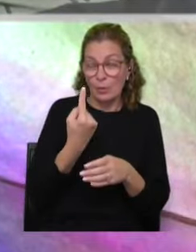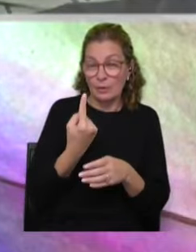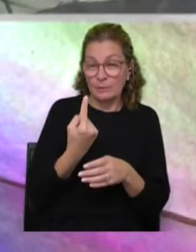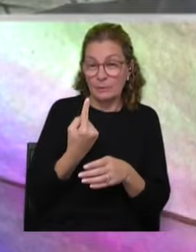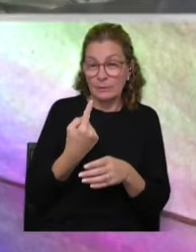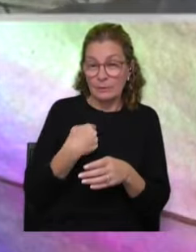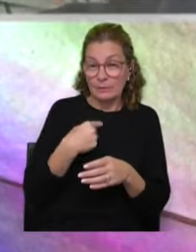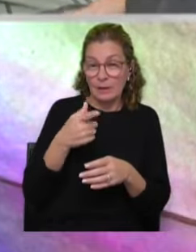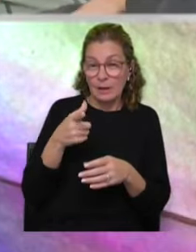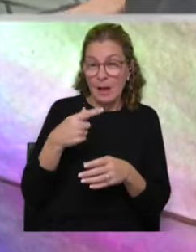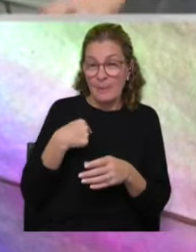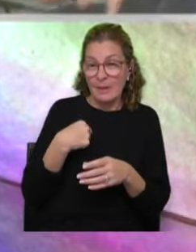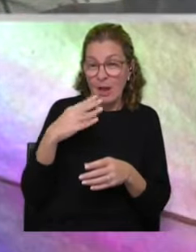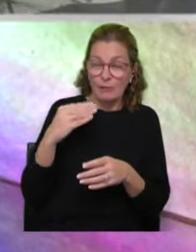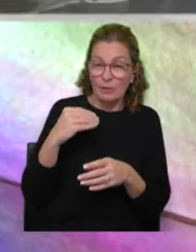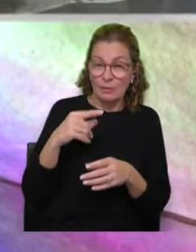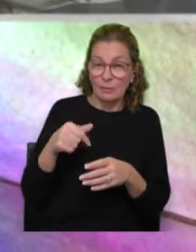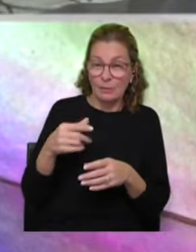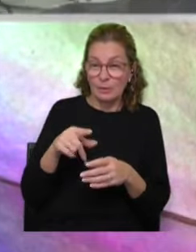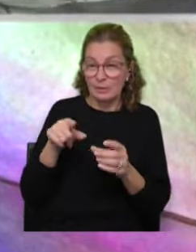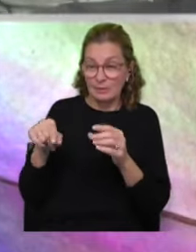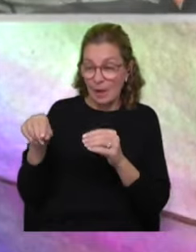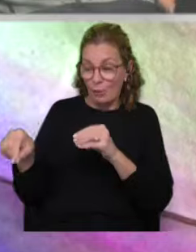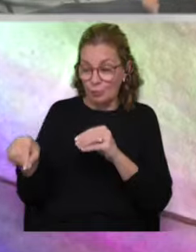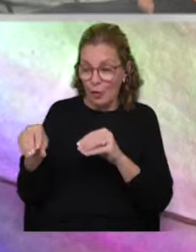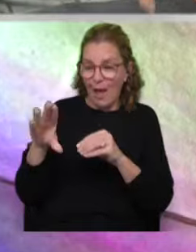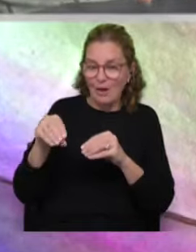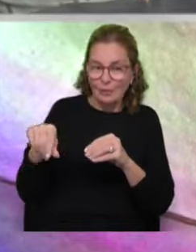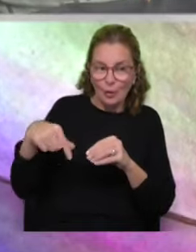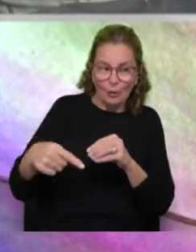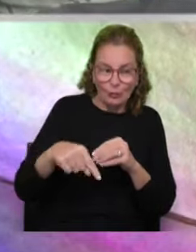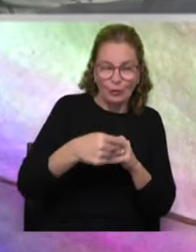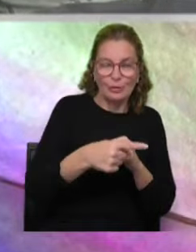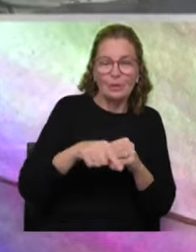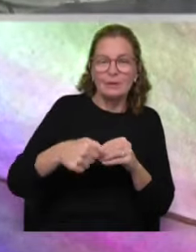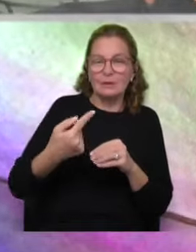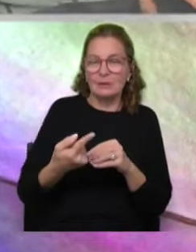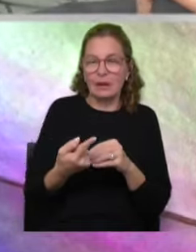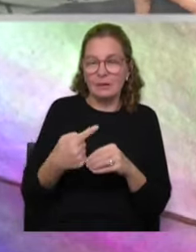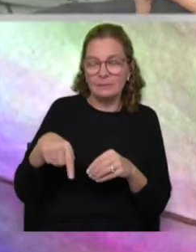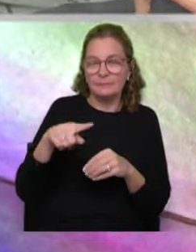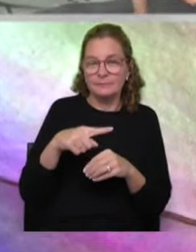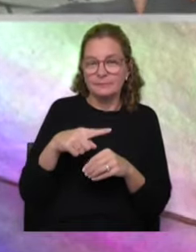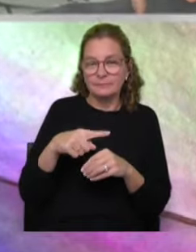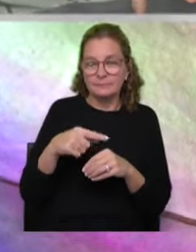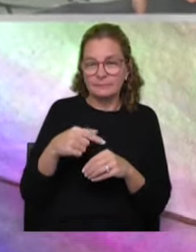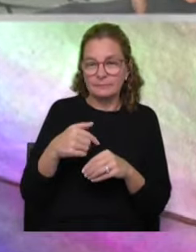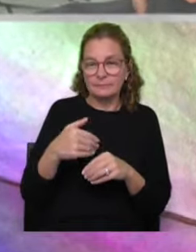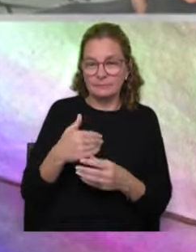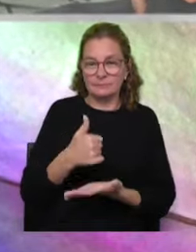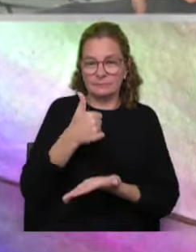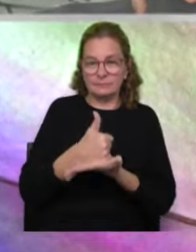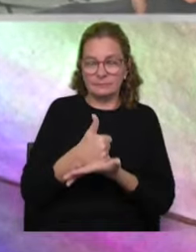que me convenció a mí. Después fuimos convenciendo así a los demás. Pero después todos tomaron su propio